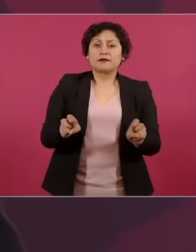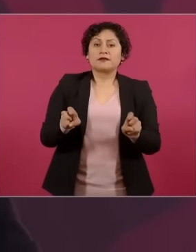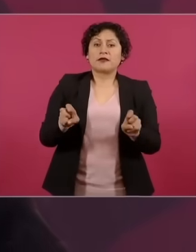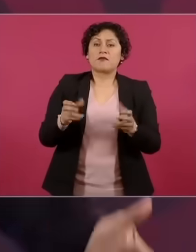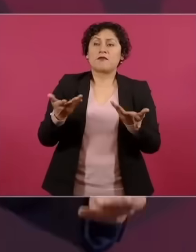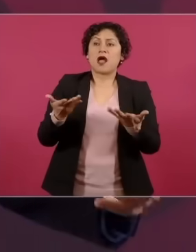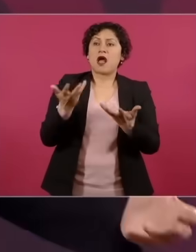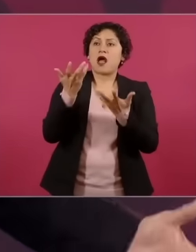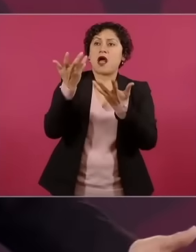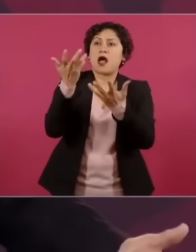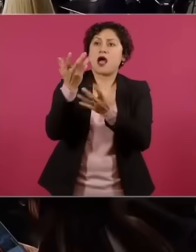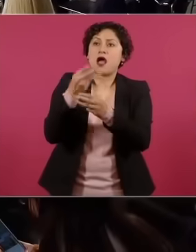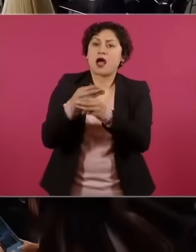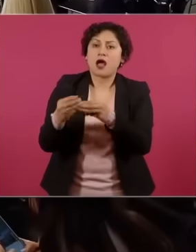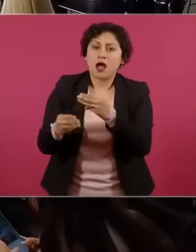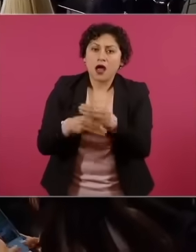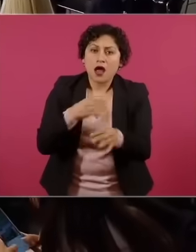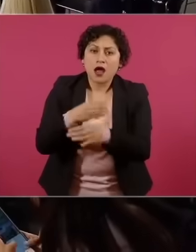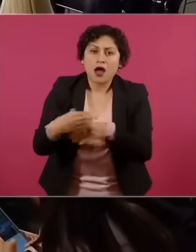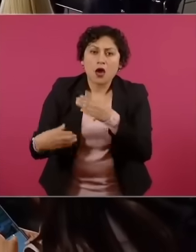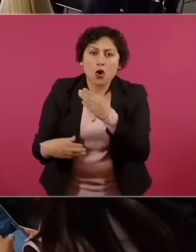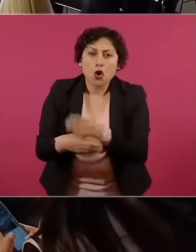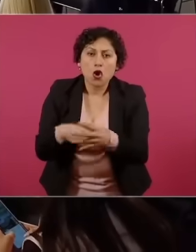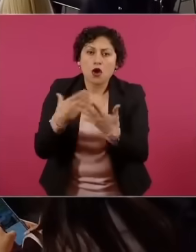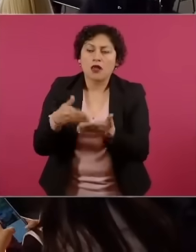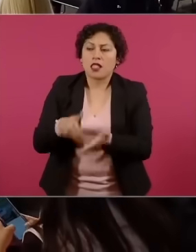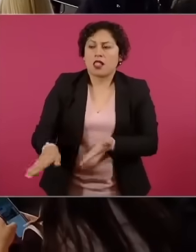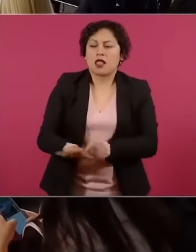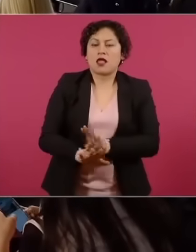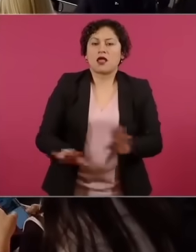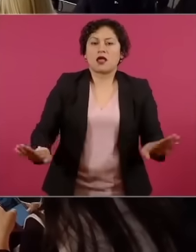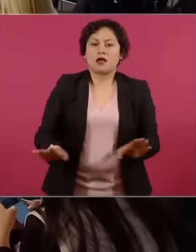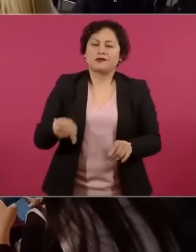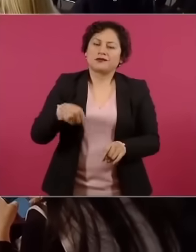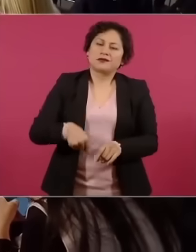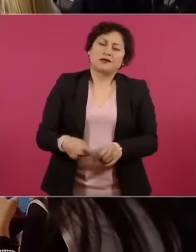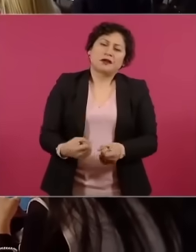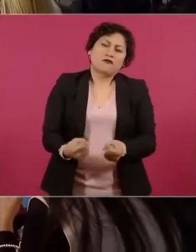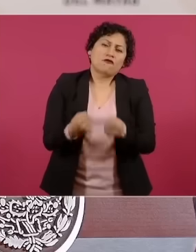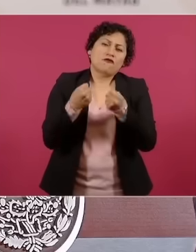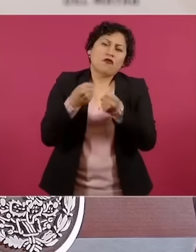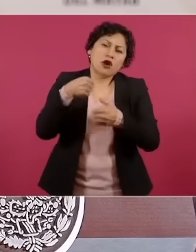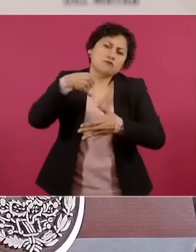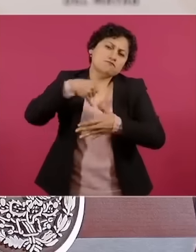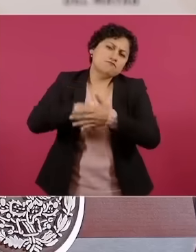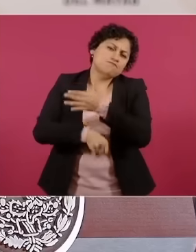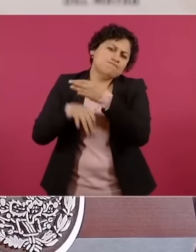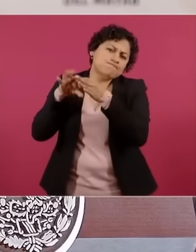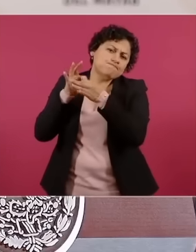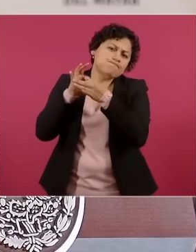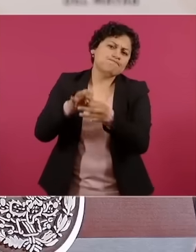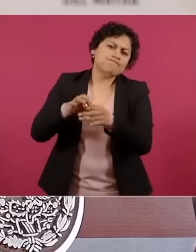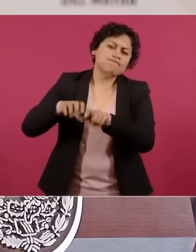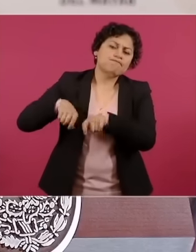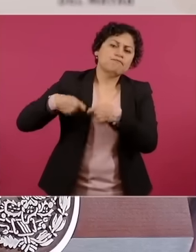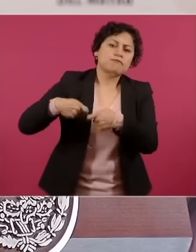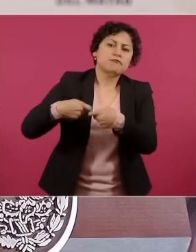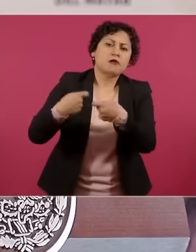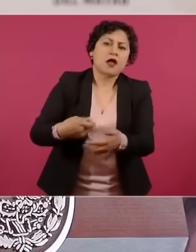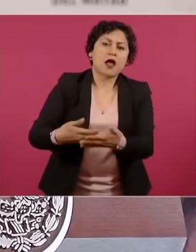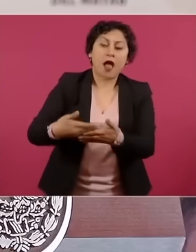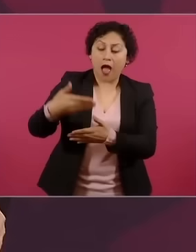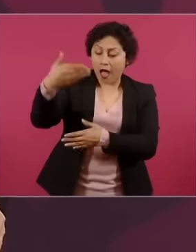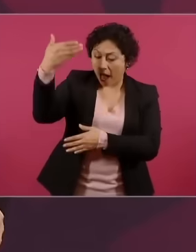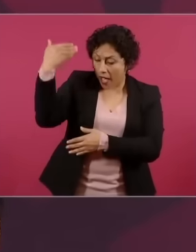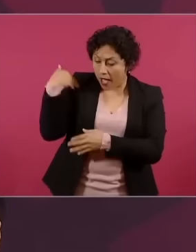con las tradiciones, con las costumbres que vienen de lejos, de las civilizaciones